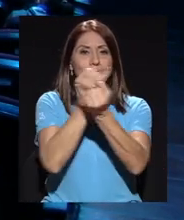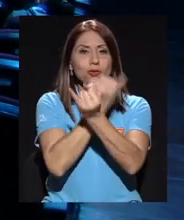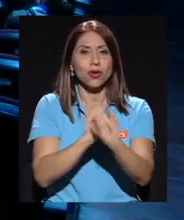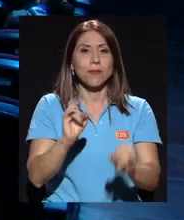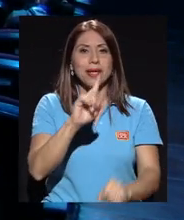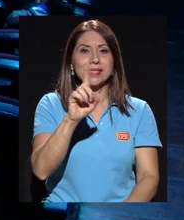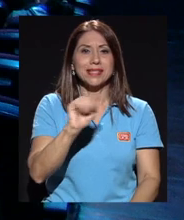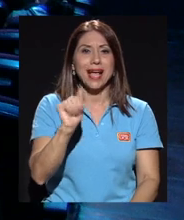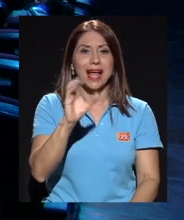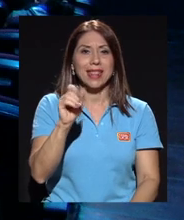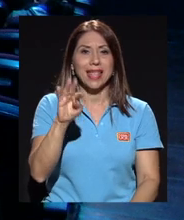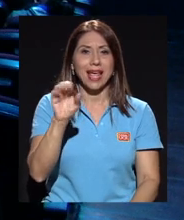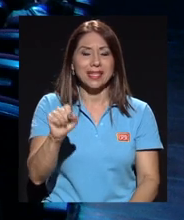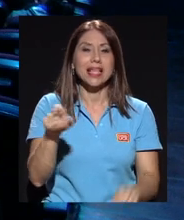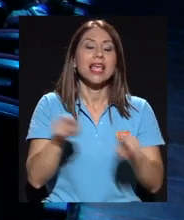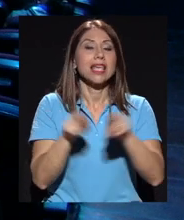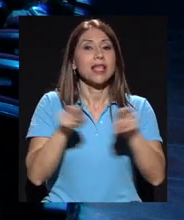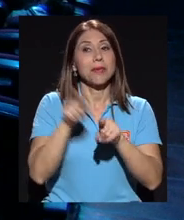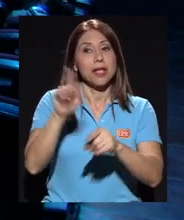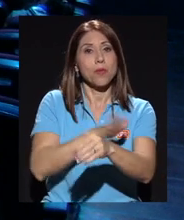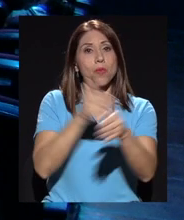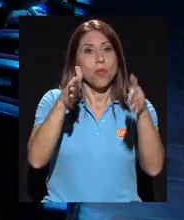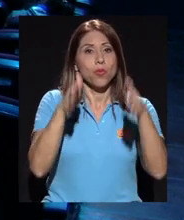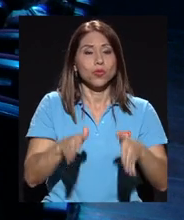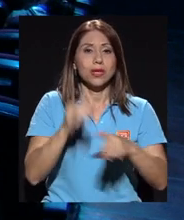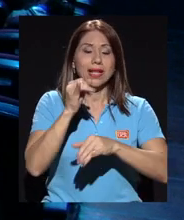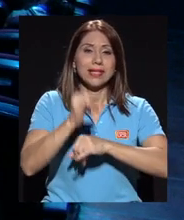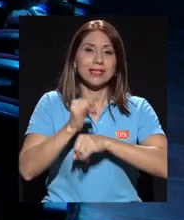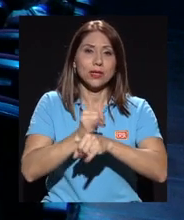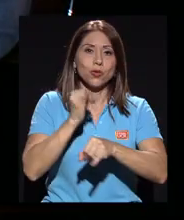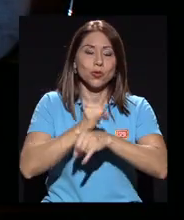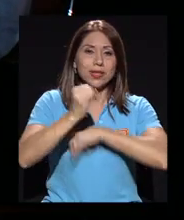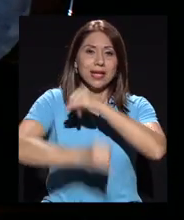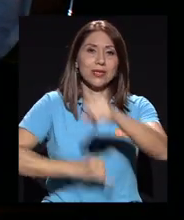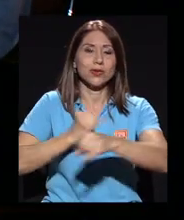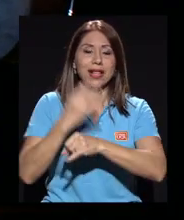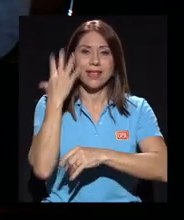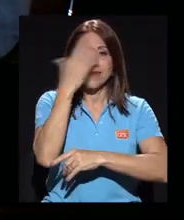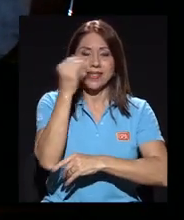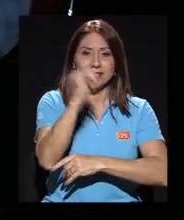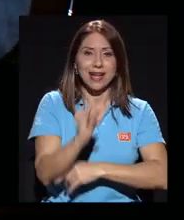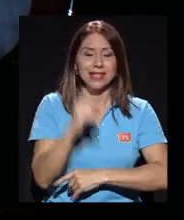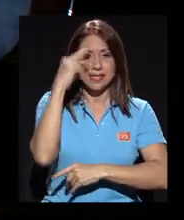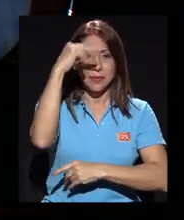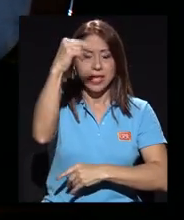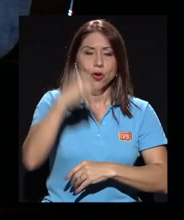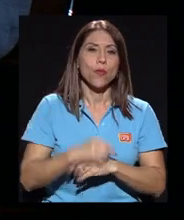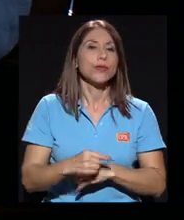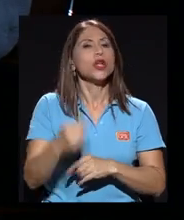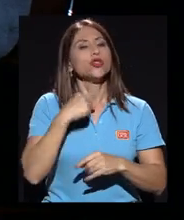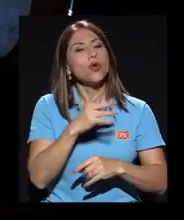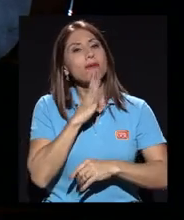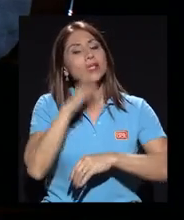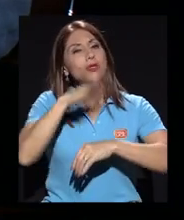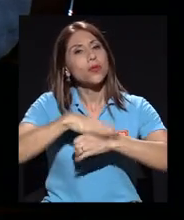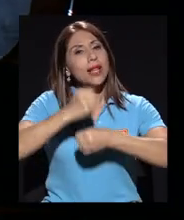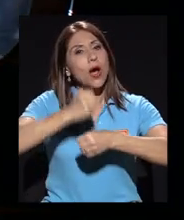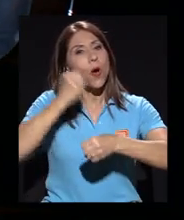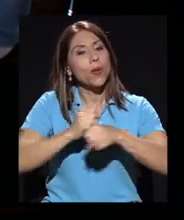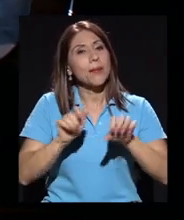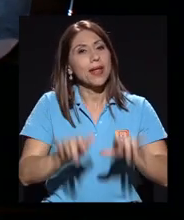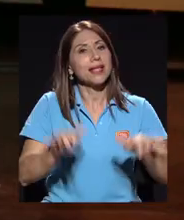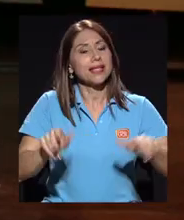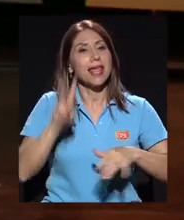y concertista del Instituto Nacional de Bellas Artes de México. Abordé la obra pianística de dos compositoras mexicanas del